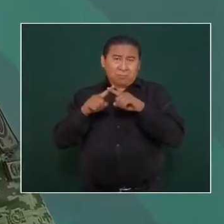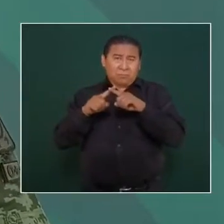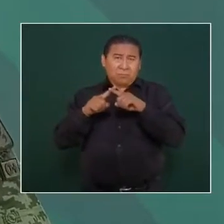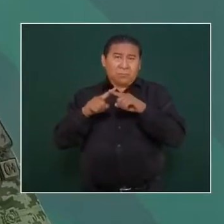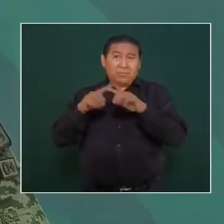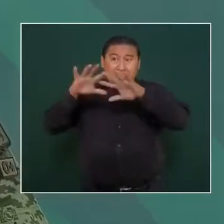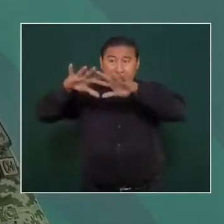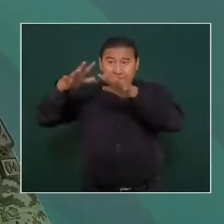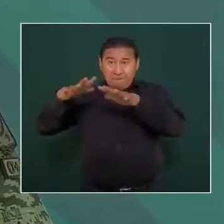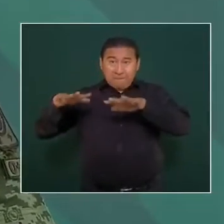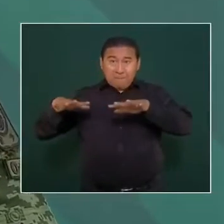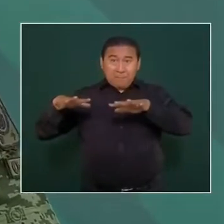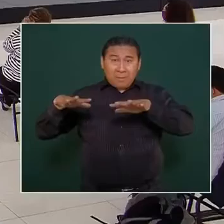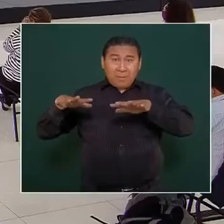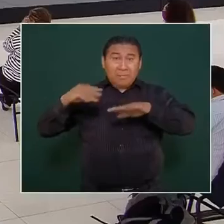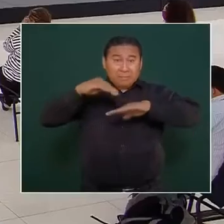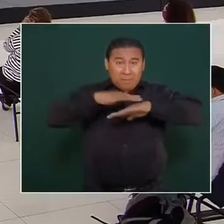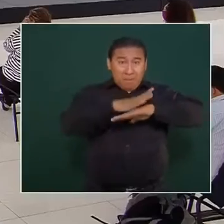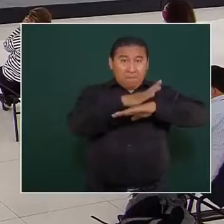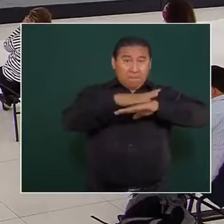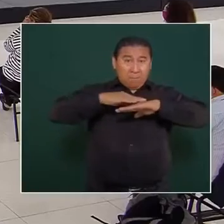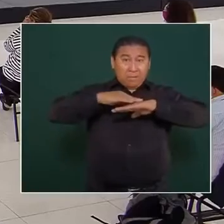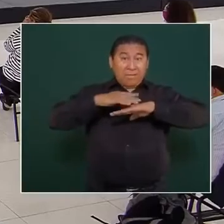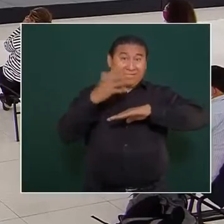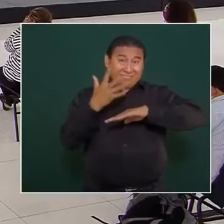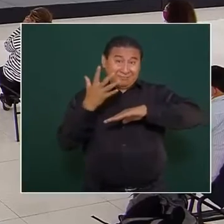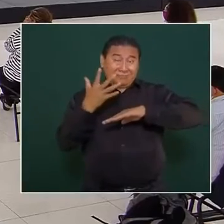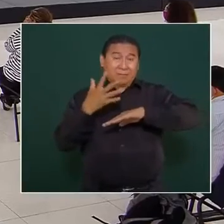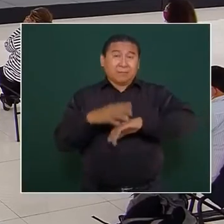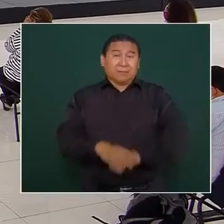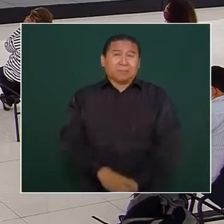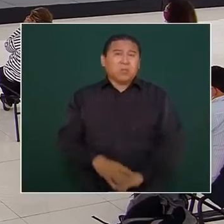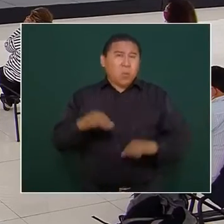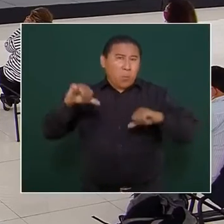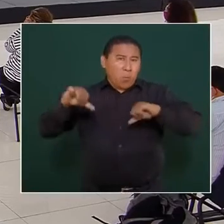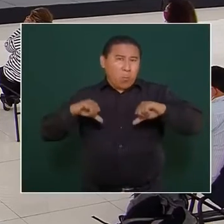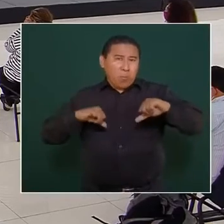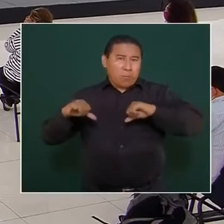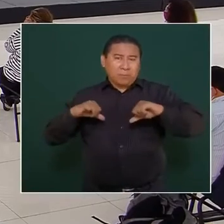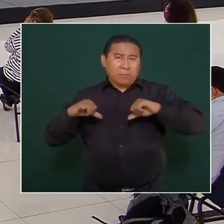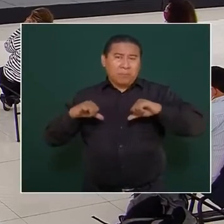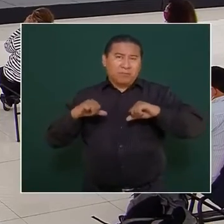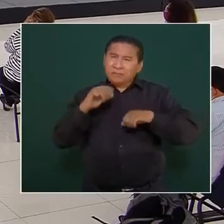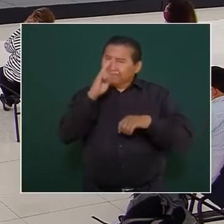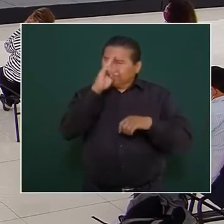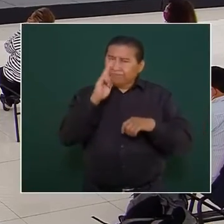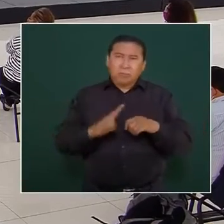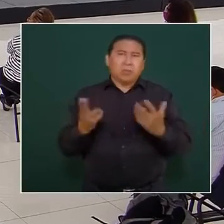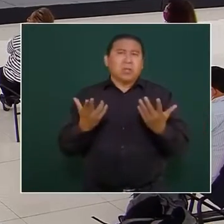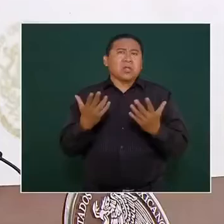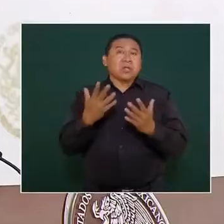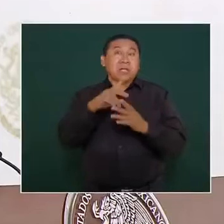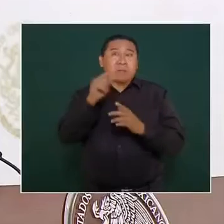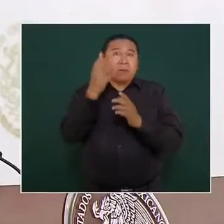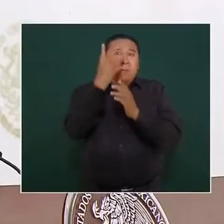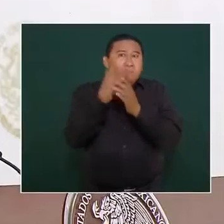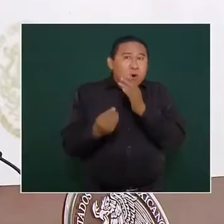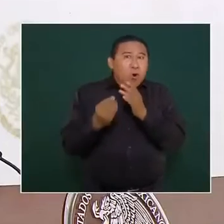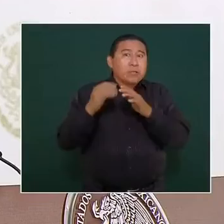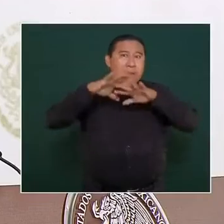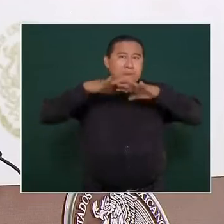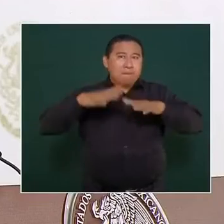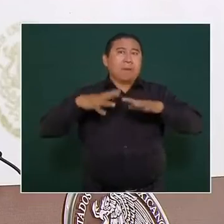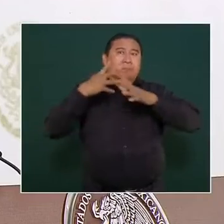del mar hacia la playa a realizar alguna actividad delictiva y huyen a través